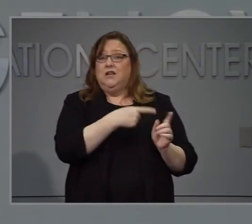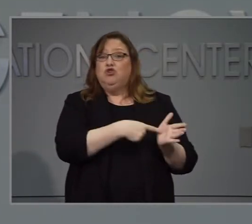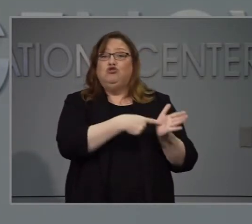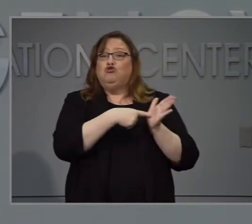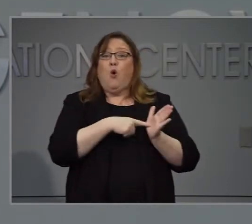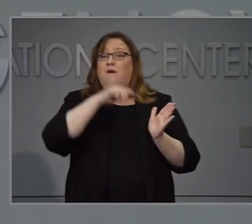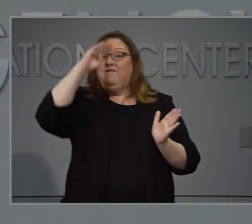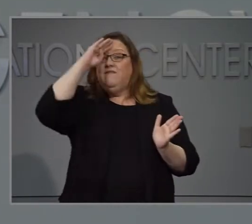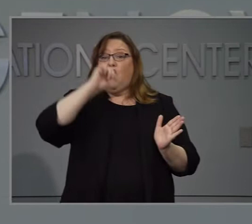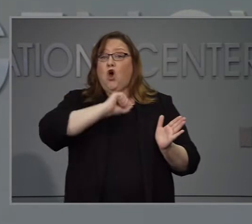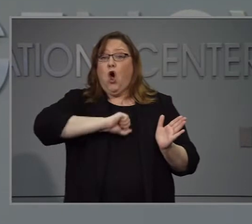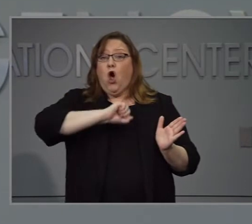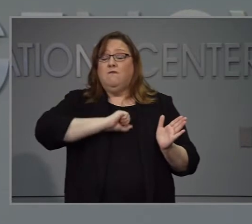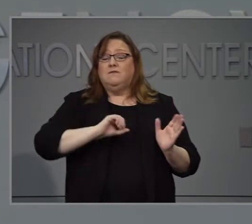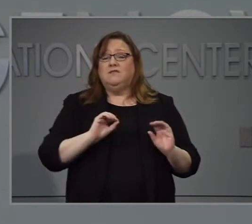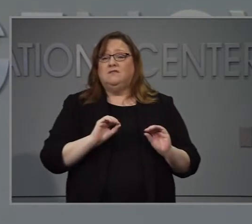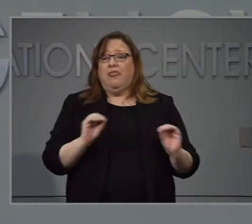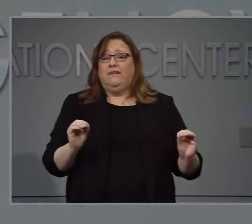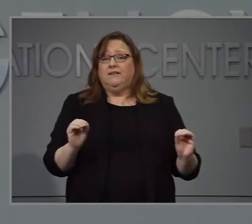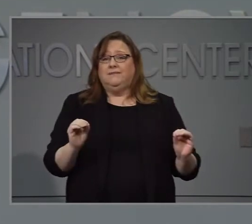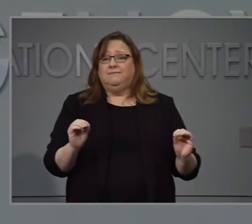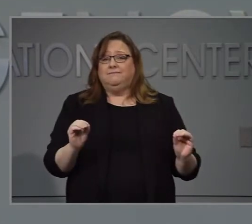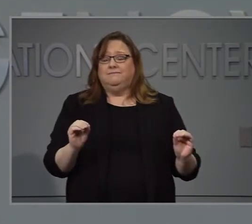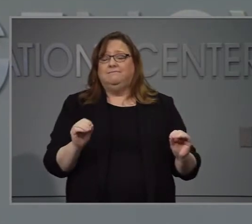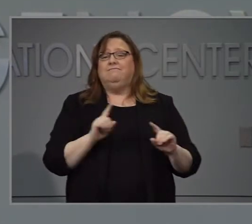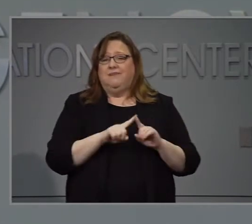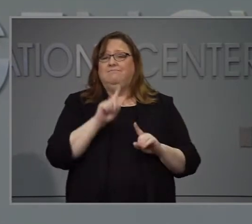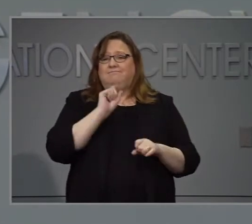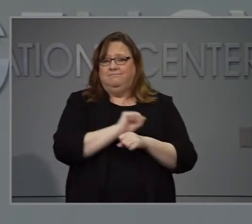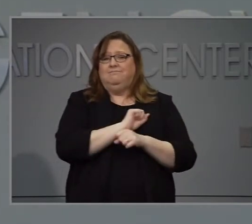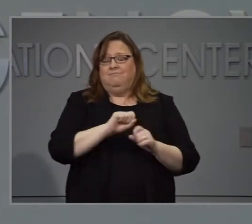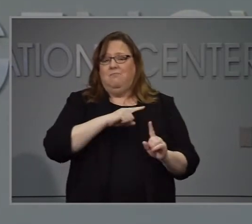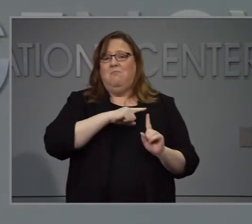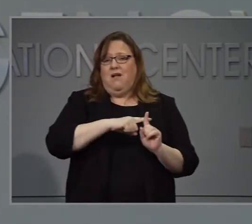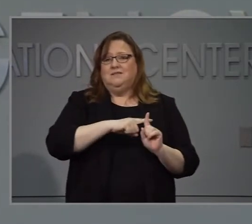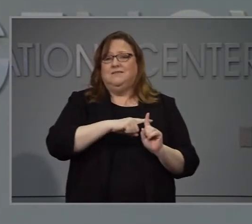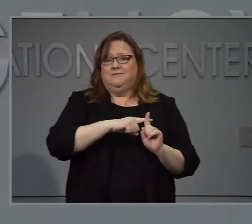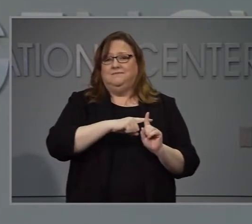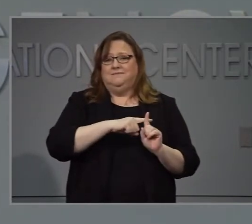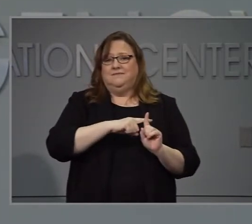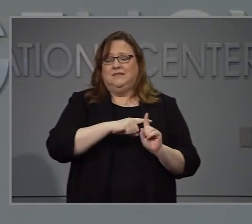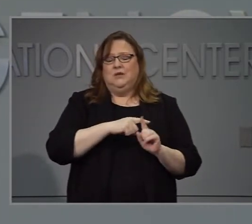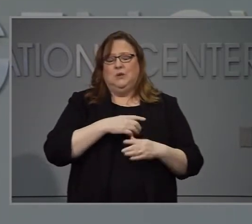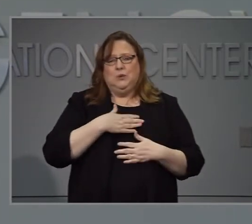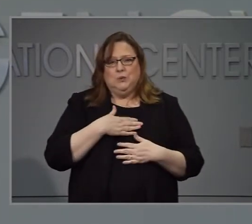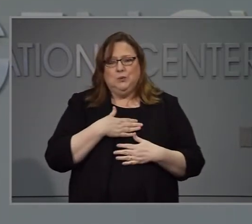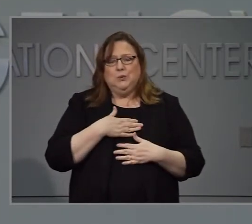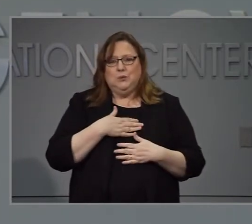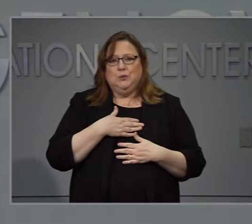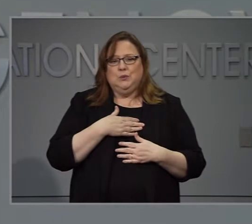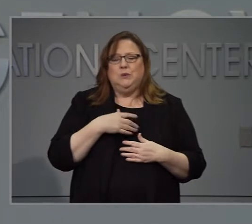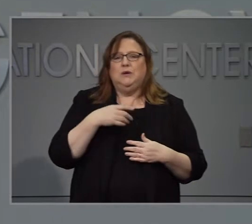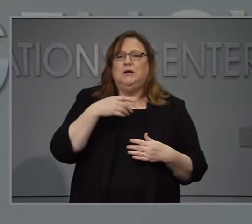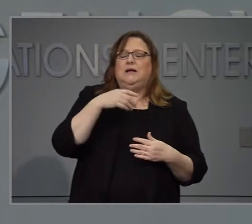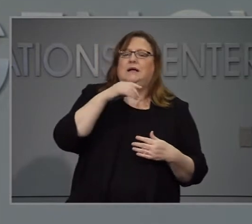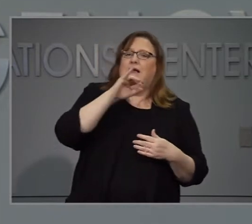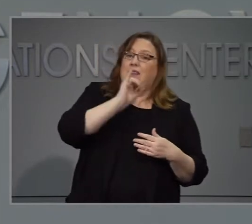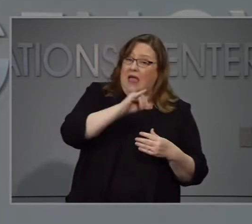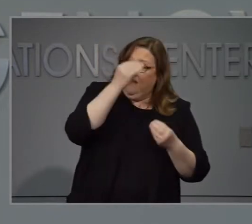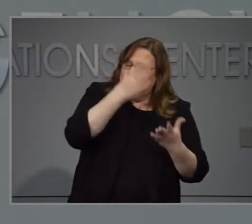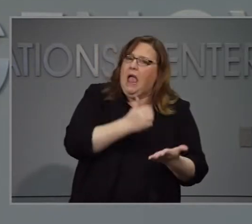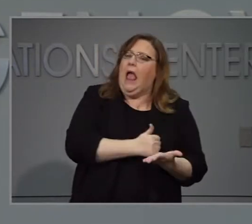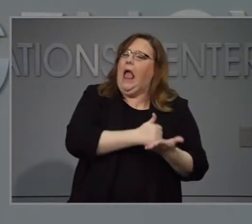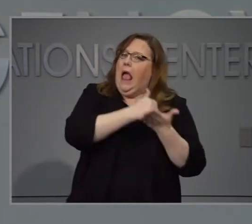están mostrando síntomas del virus está ahí y esto no es tan solo